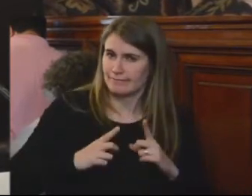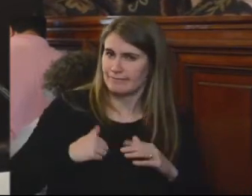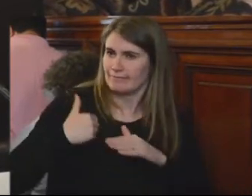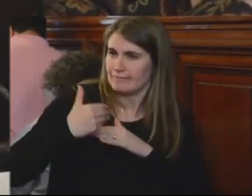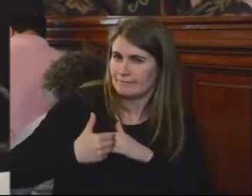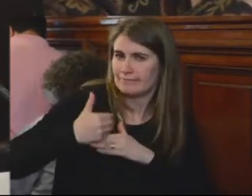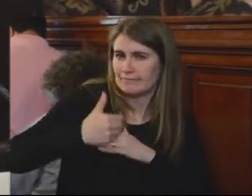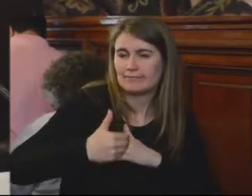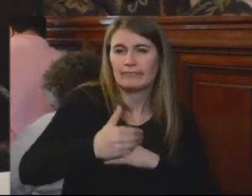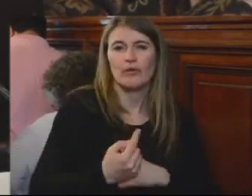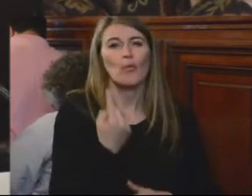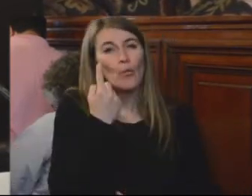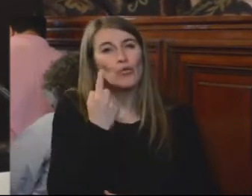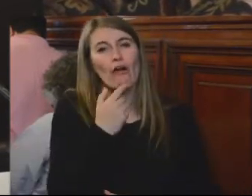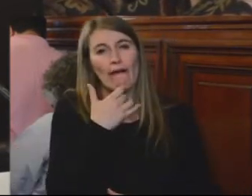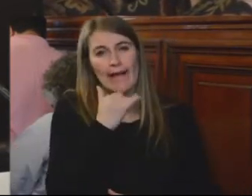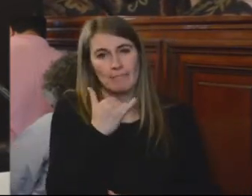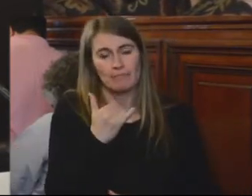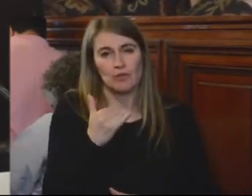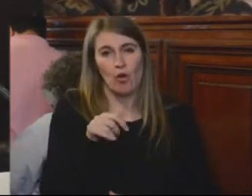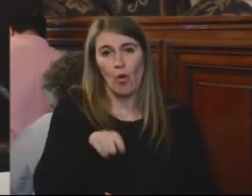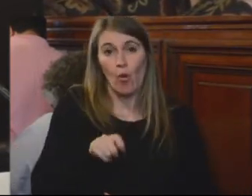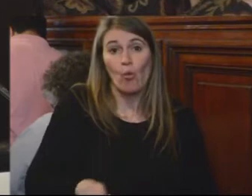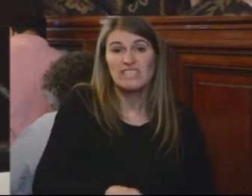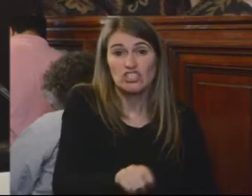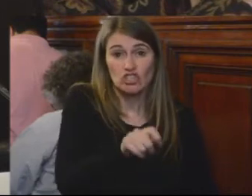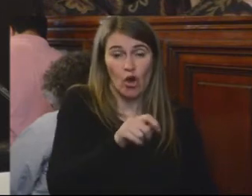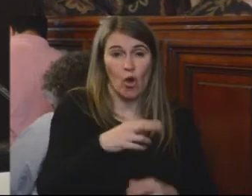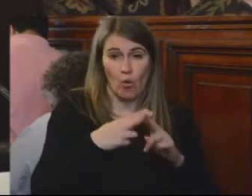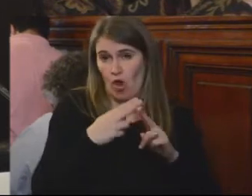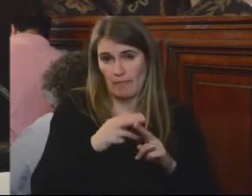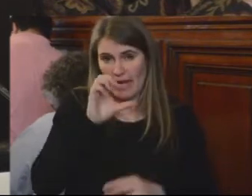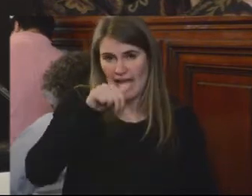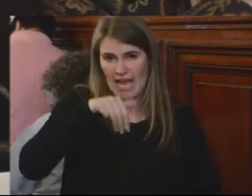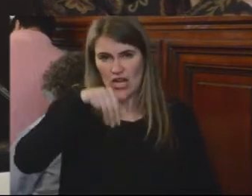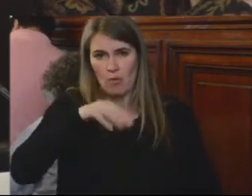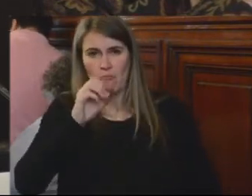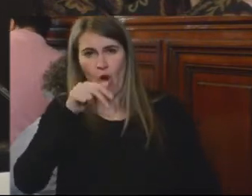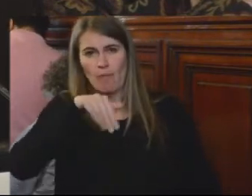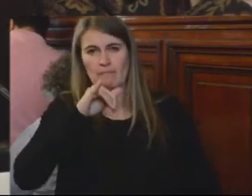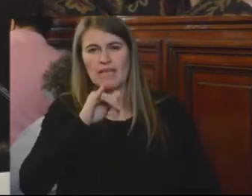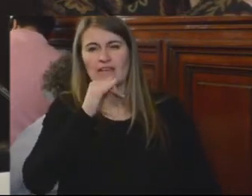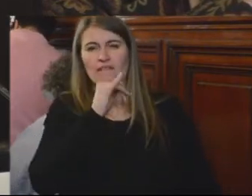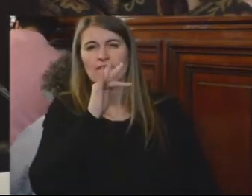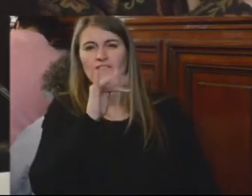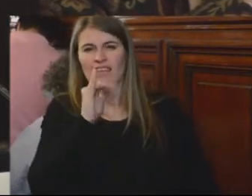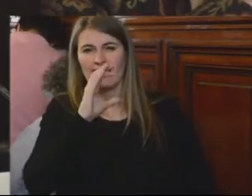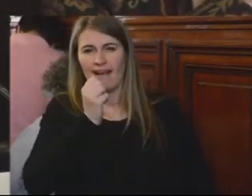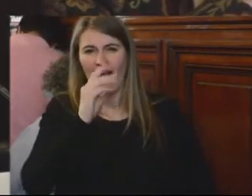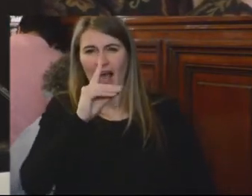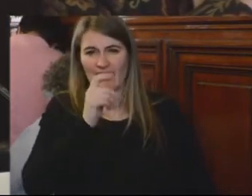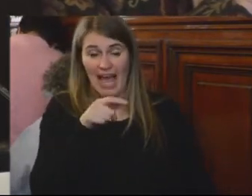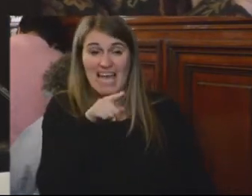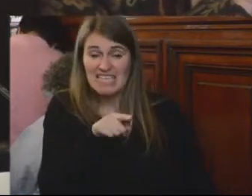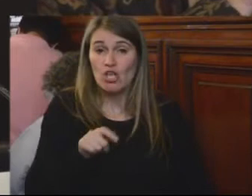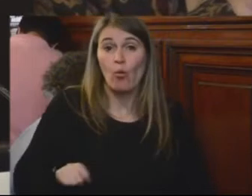caso emblemático es el del juicio es magnificada que transmitan del top 5 de la ciudad de buenos aires ese juicio